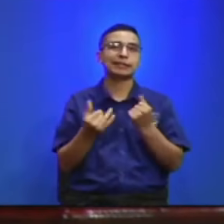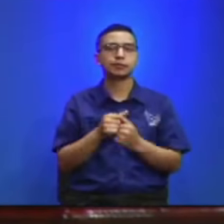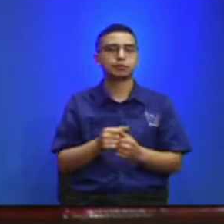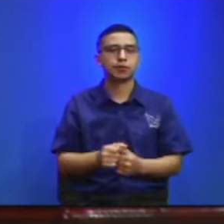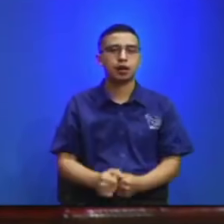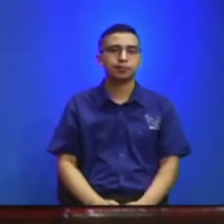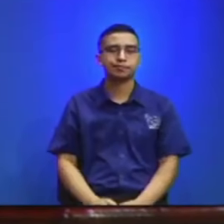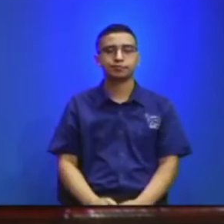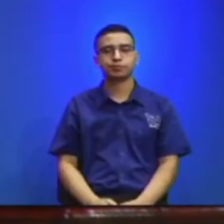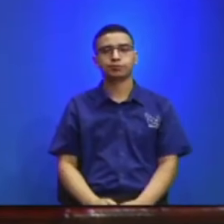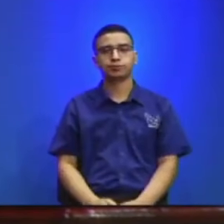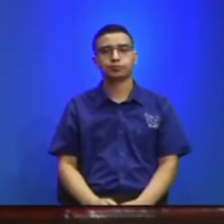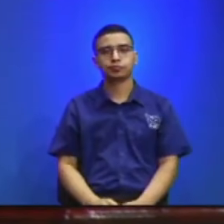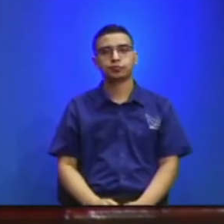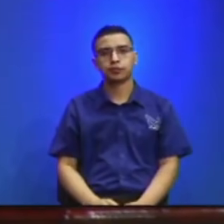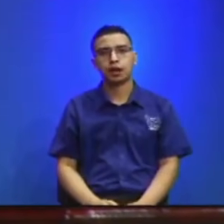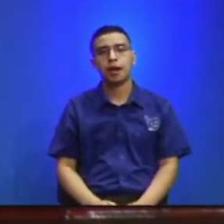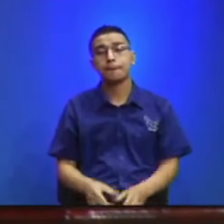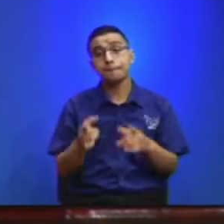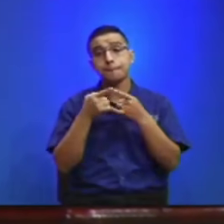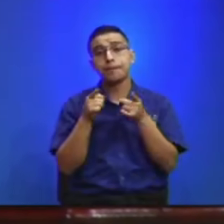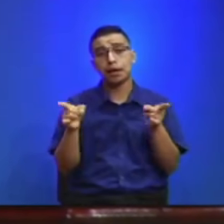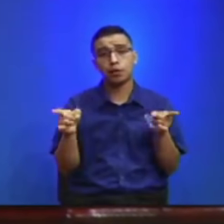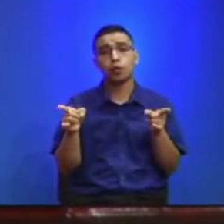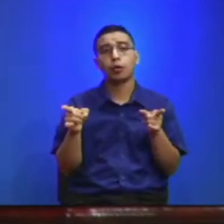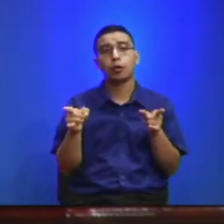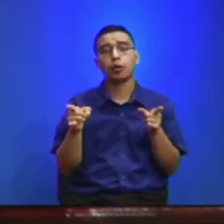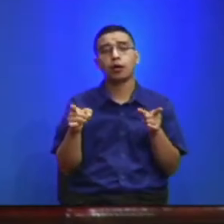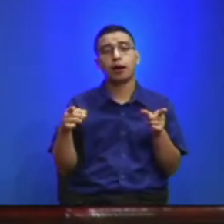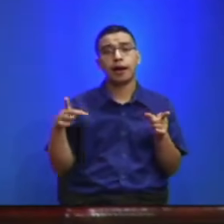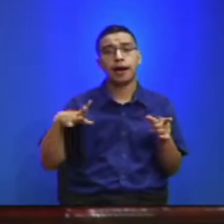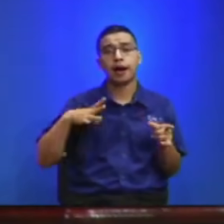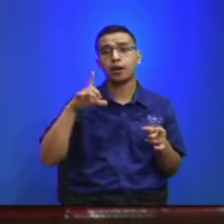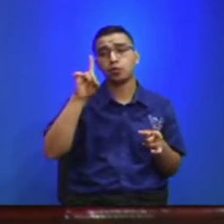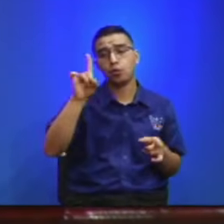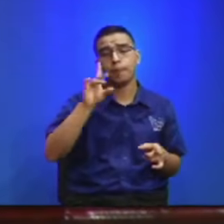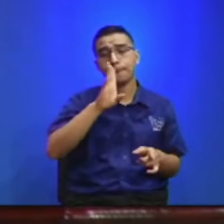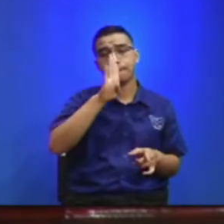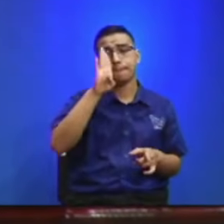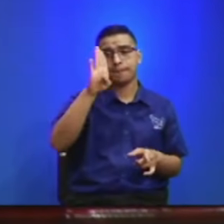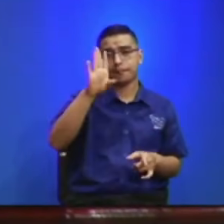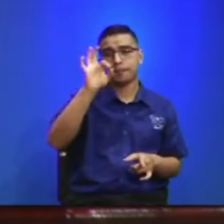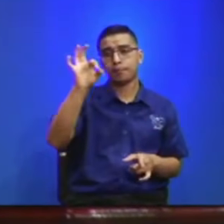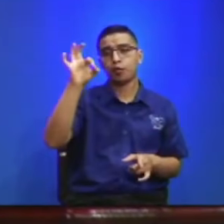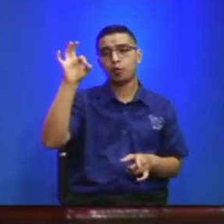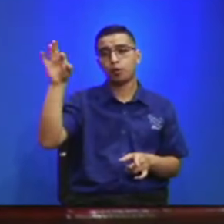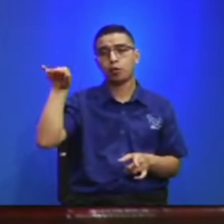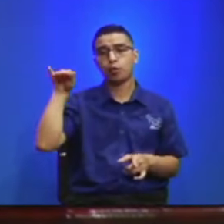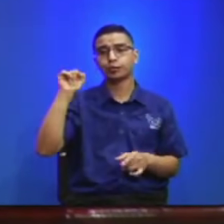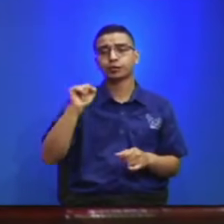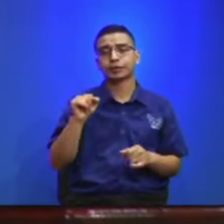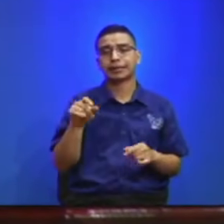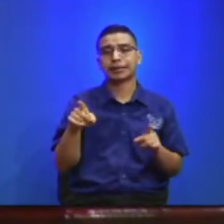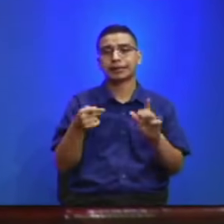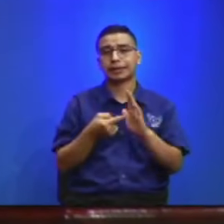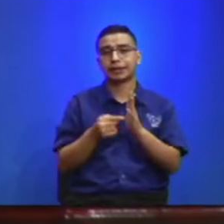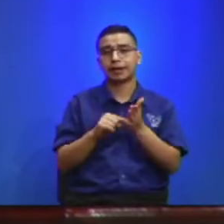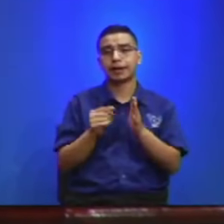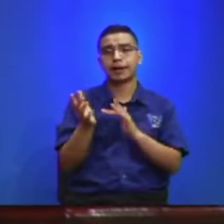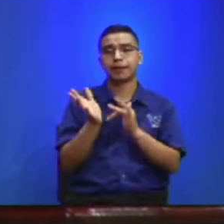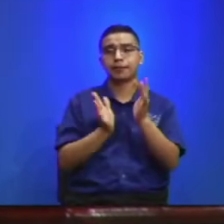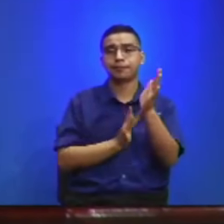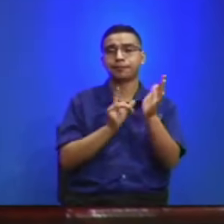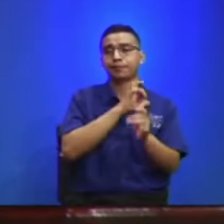connotado pero hay un voz que murió por el malón